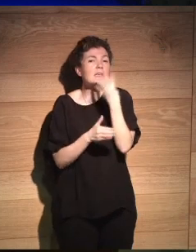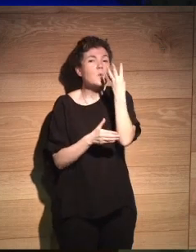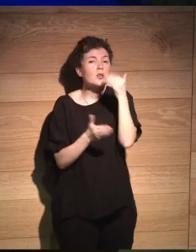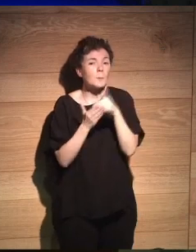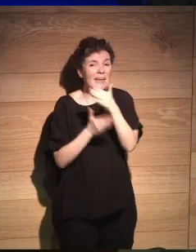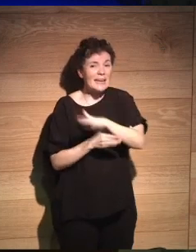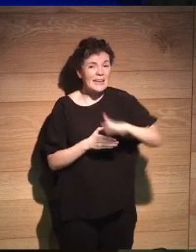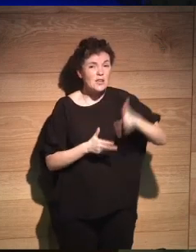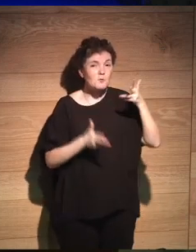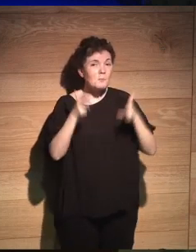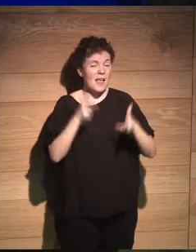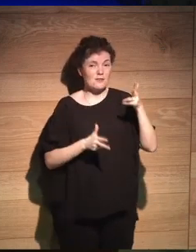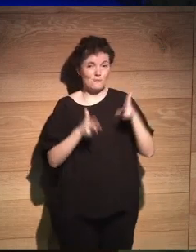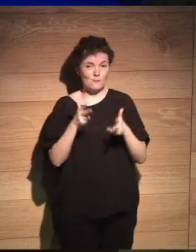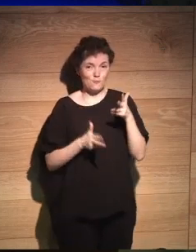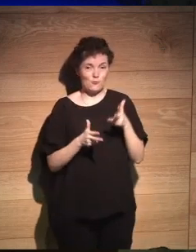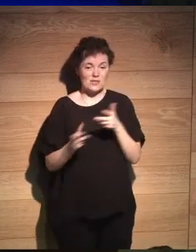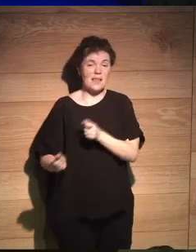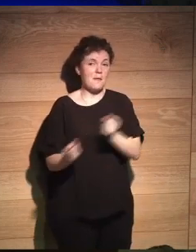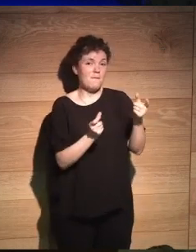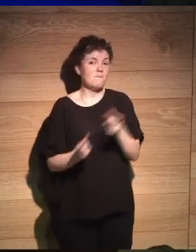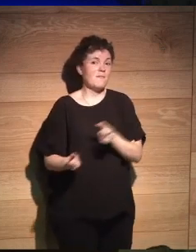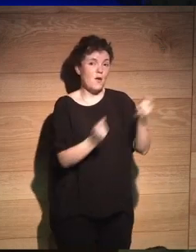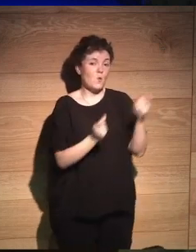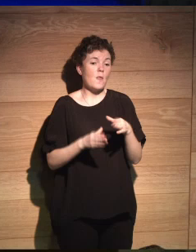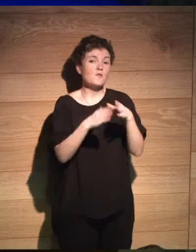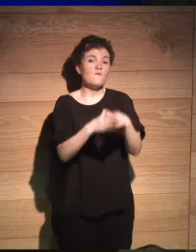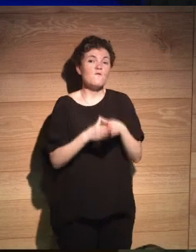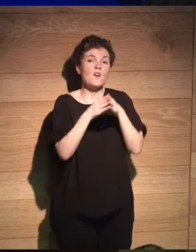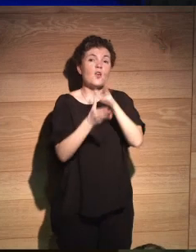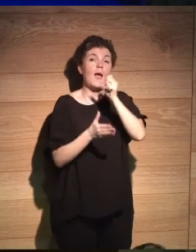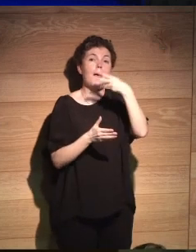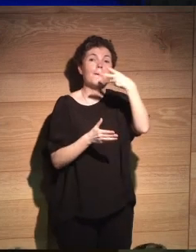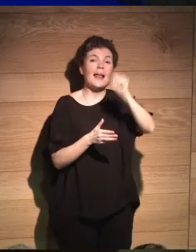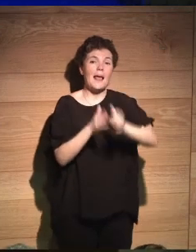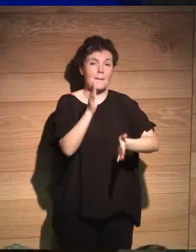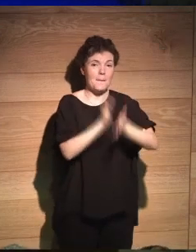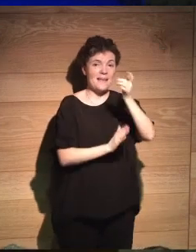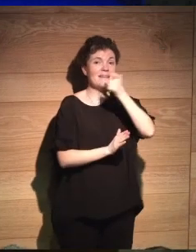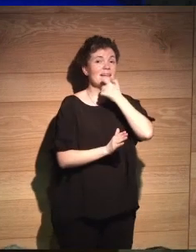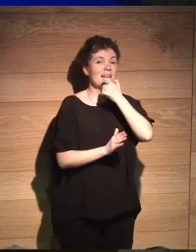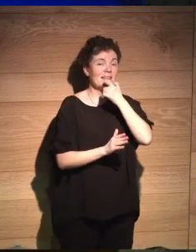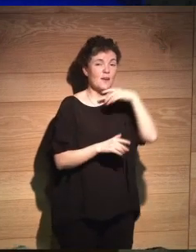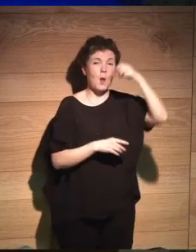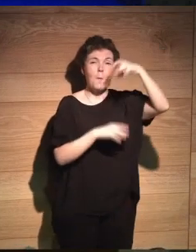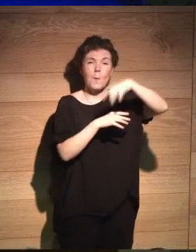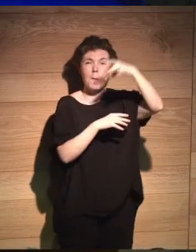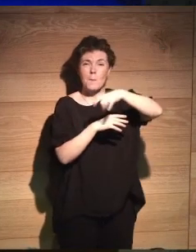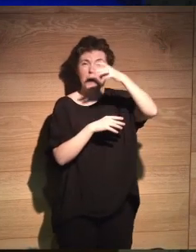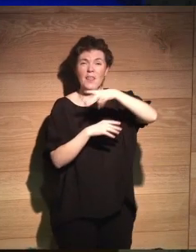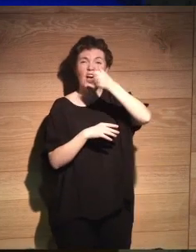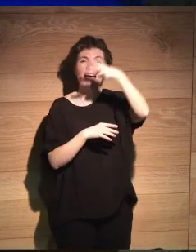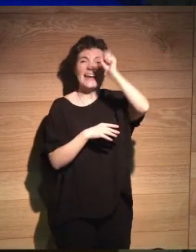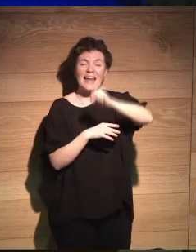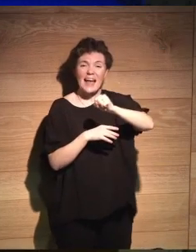4.000 niños vascos evacuados en el barco Habana a Inglaterra después del bombardeo de